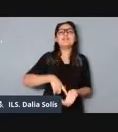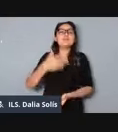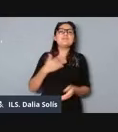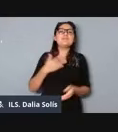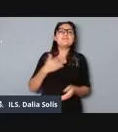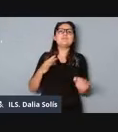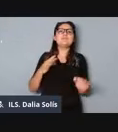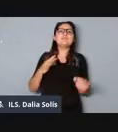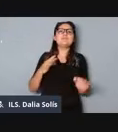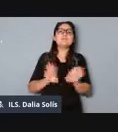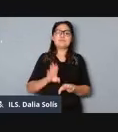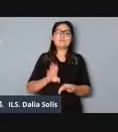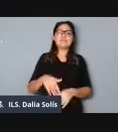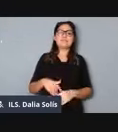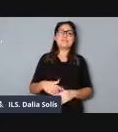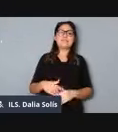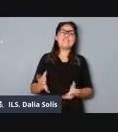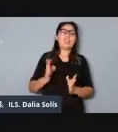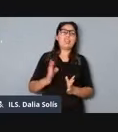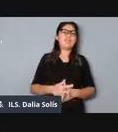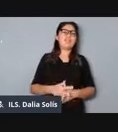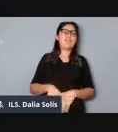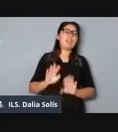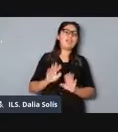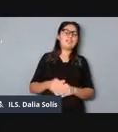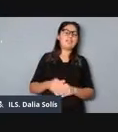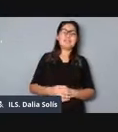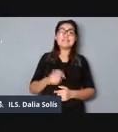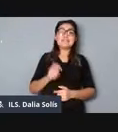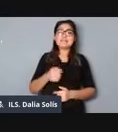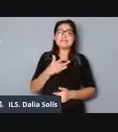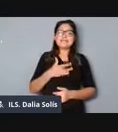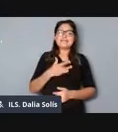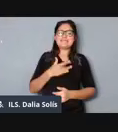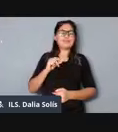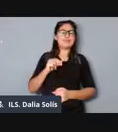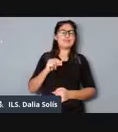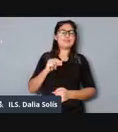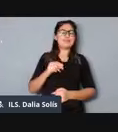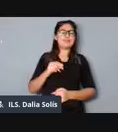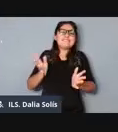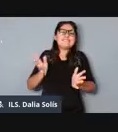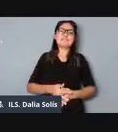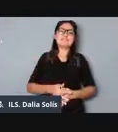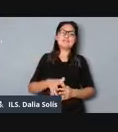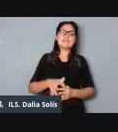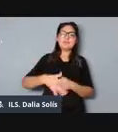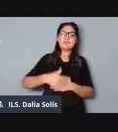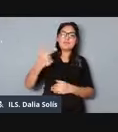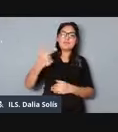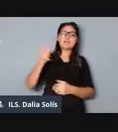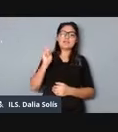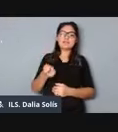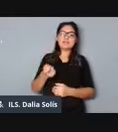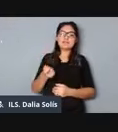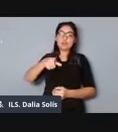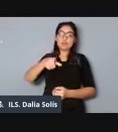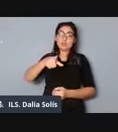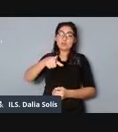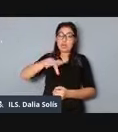cínica, porque no hay ni un poco de esfuerzo, ni un poco de avance, ni un poco de implosión, ni de